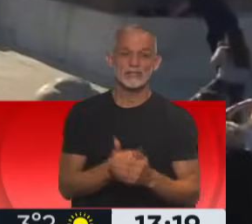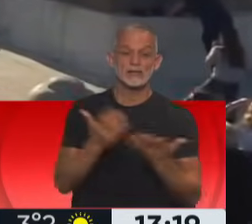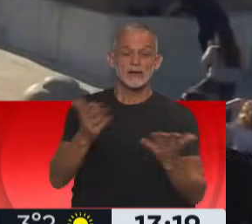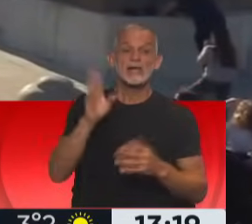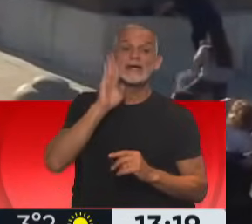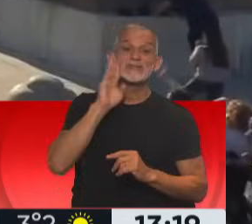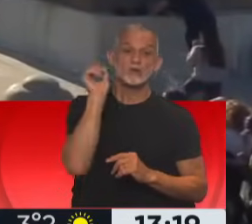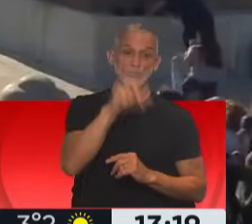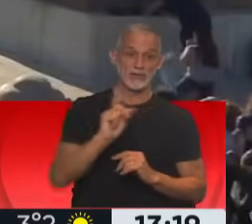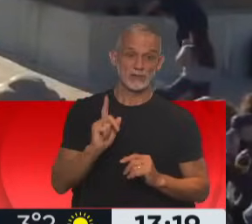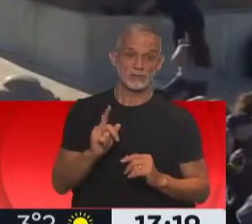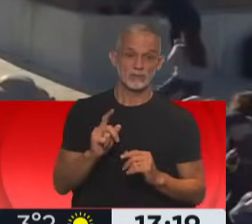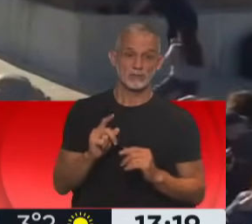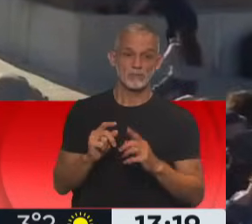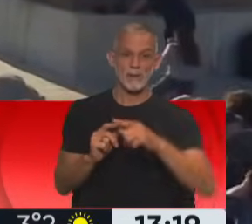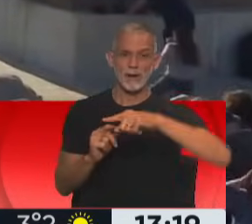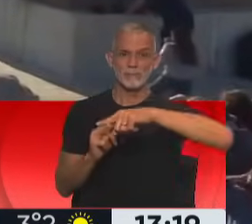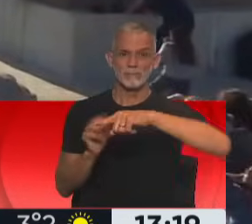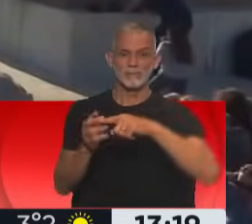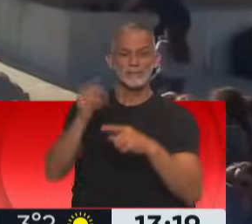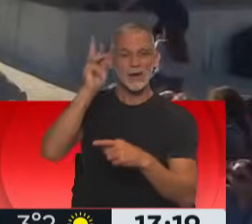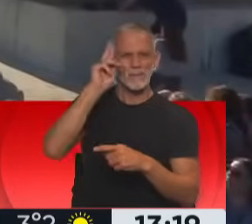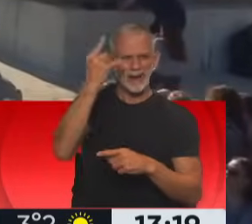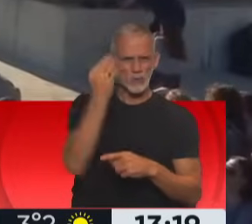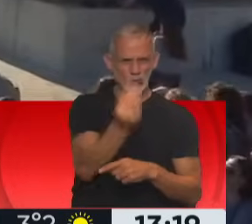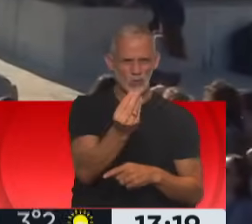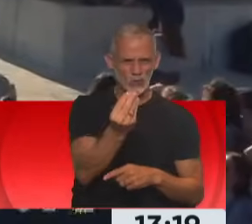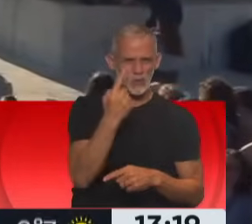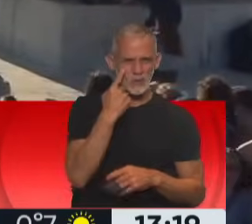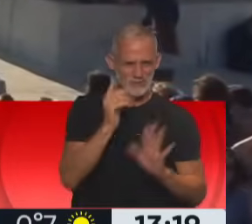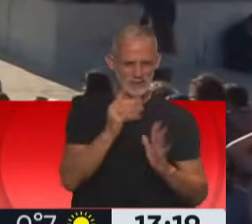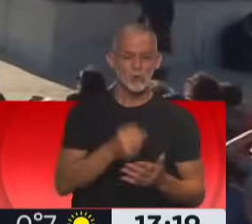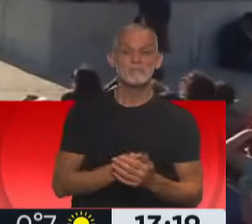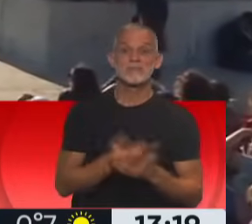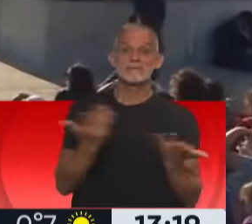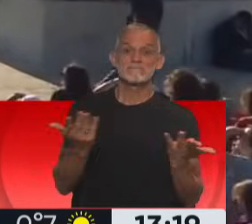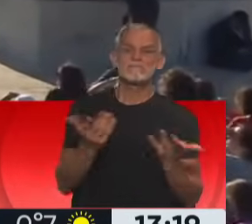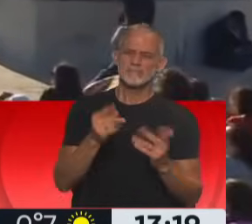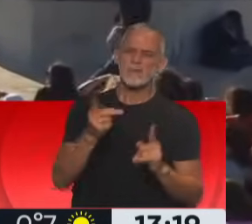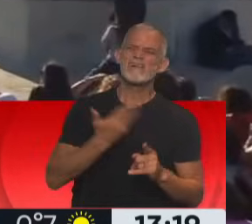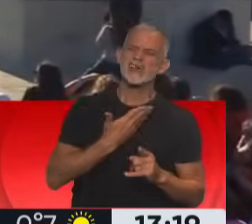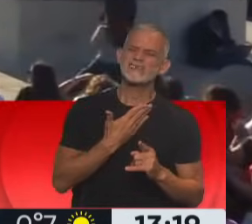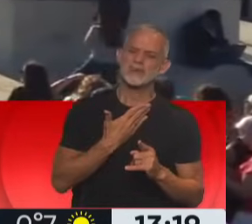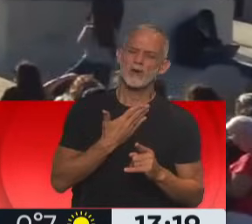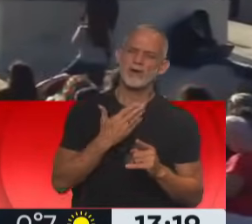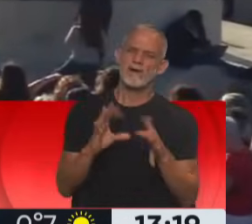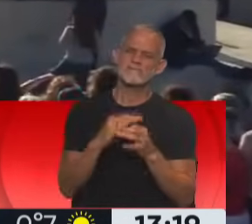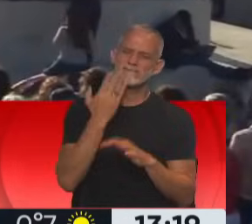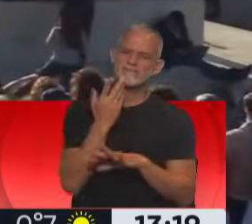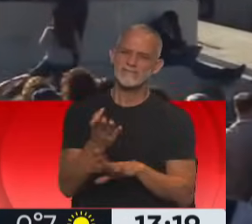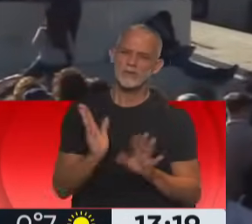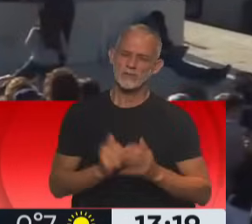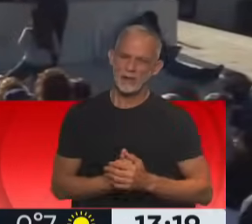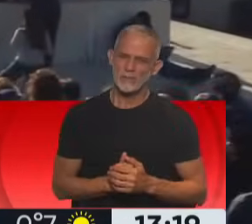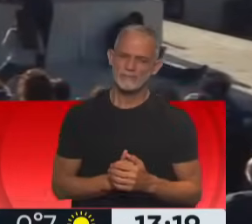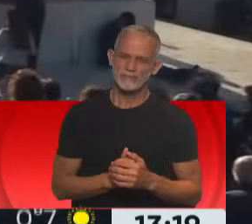Estados Unidos, pasó tiempo en Perú. Es de los mimados de Francisco también, un nombre que